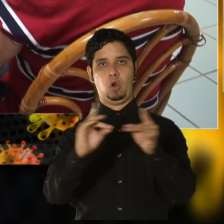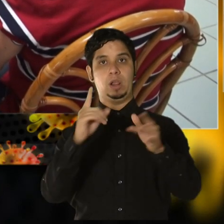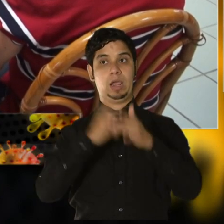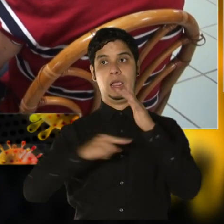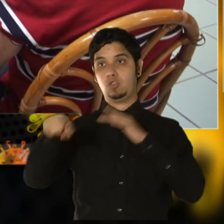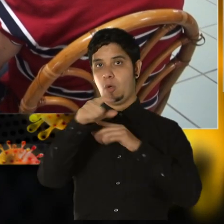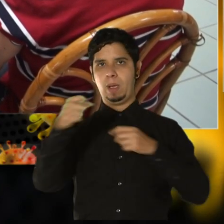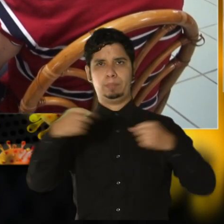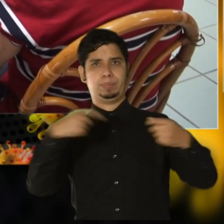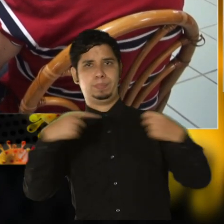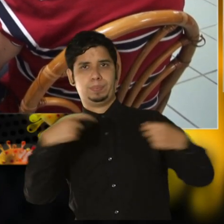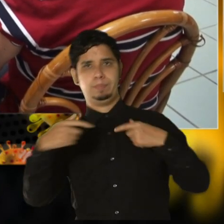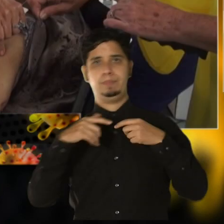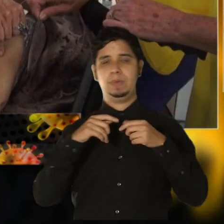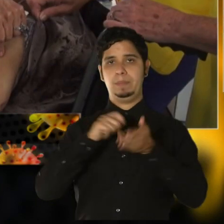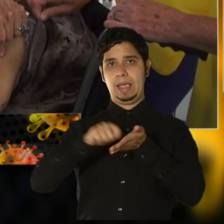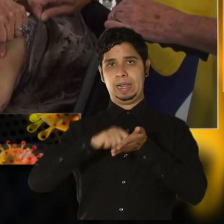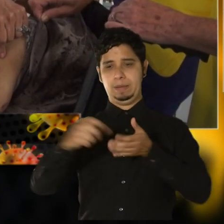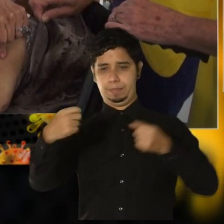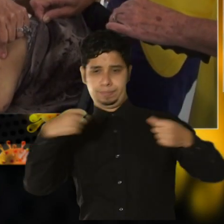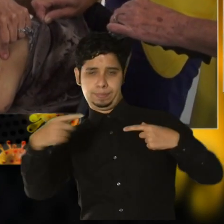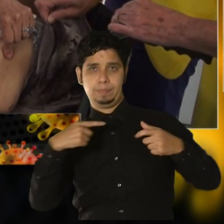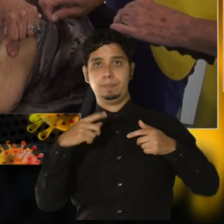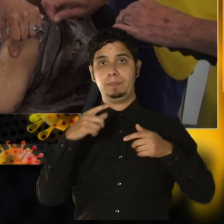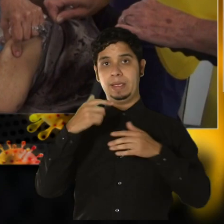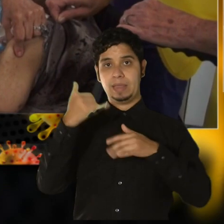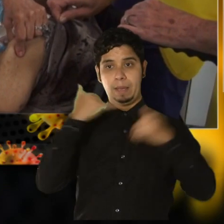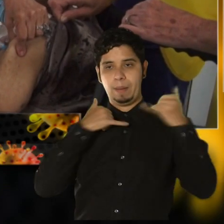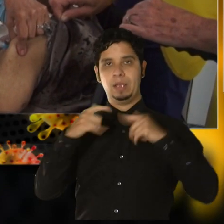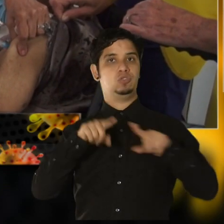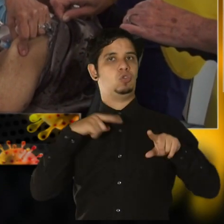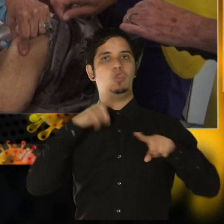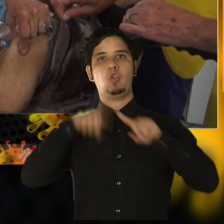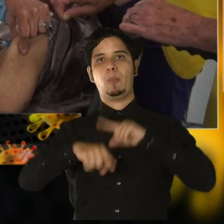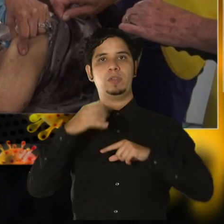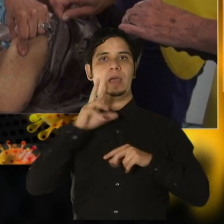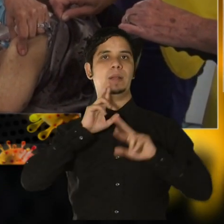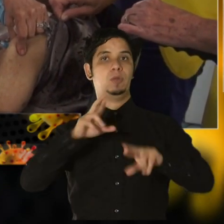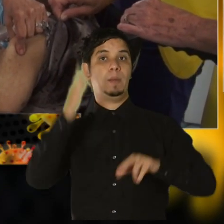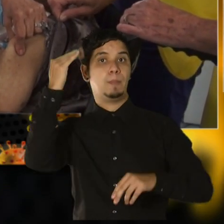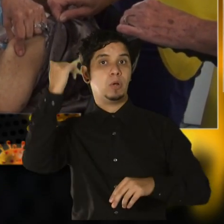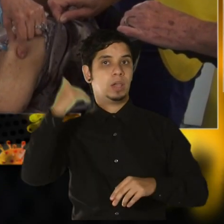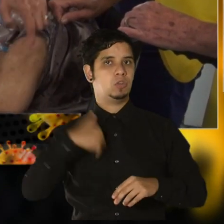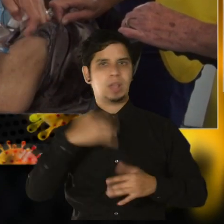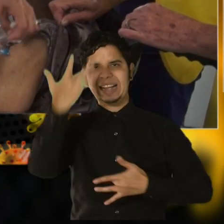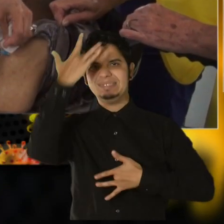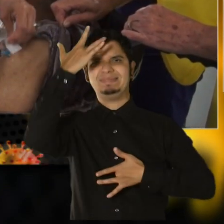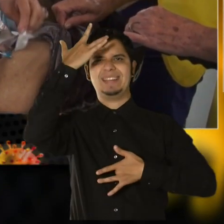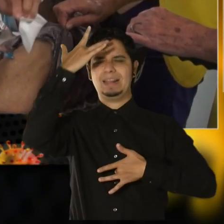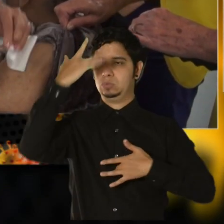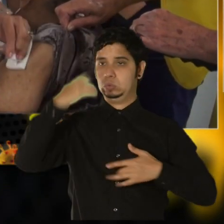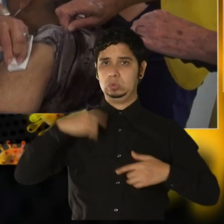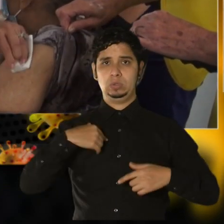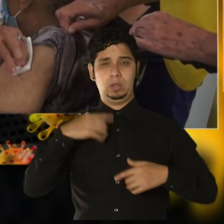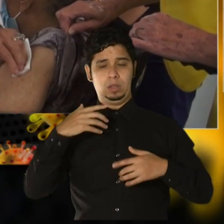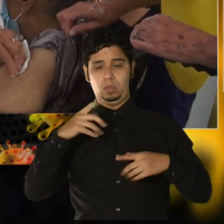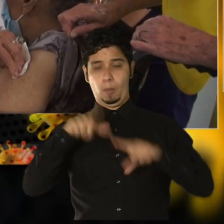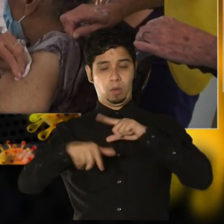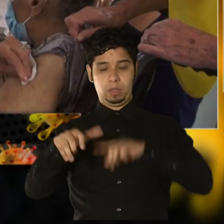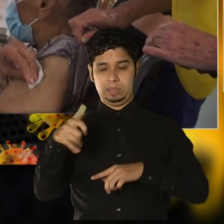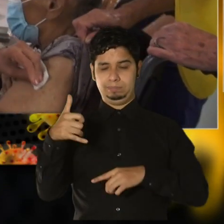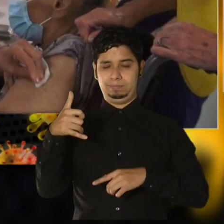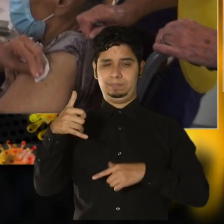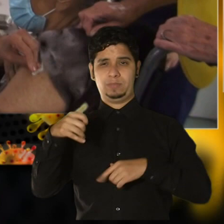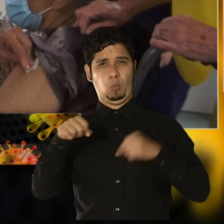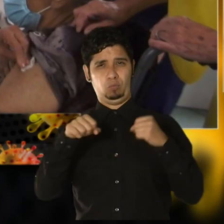me llamaban y yo pues a veces no los podía atender porque no podía ni tan siquiera hablar. Yo no. ¿Tú encerrado en el cuarto de hotel? Correcto, y entonces sí